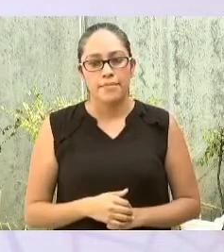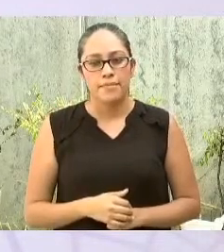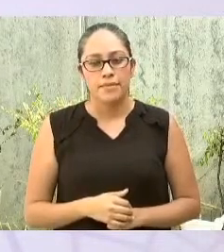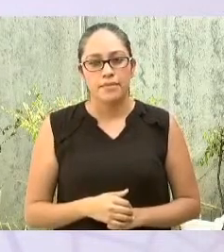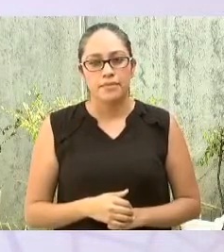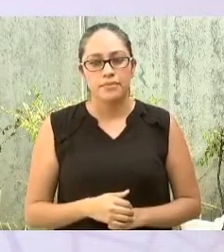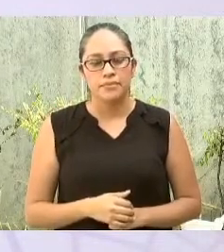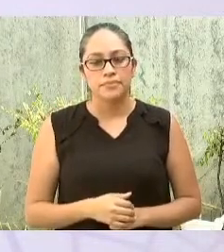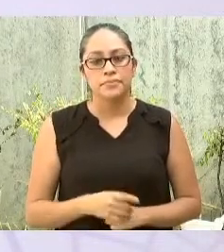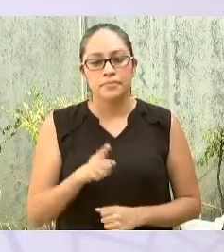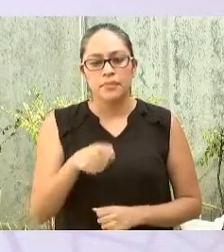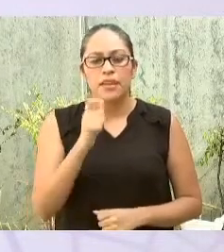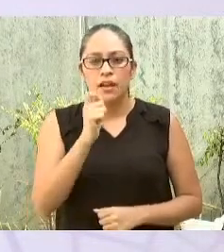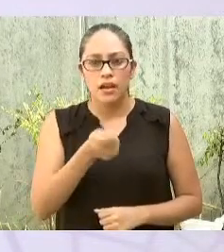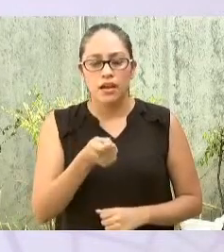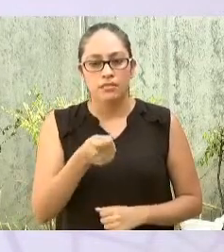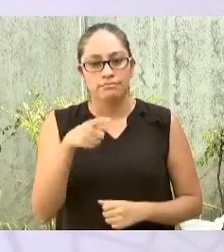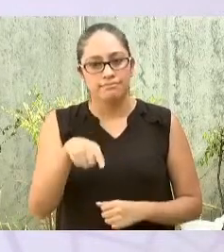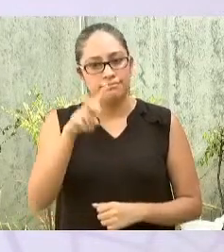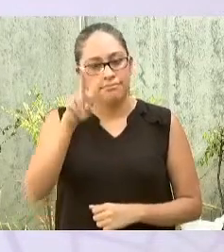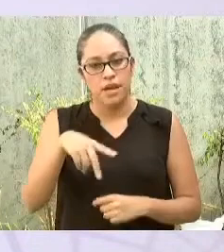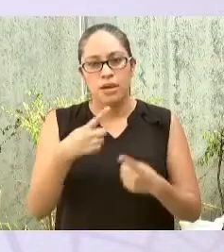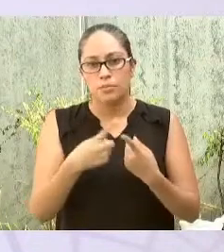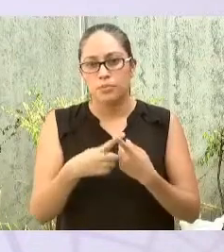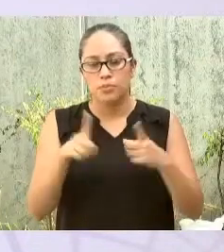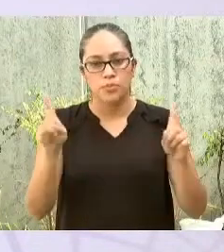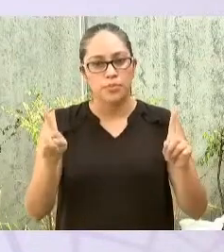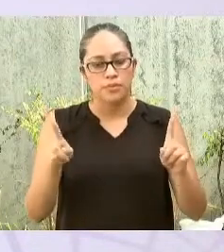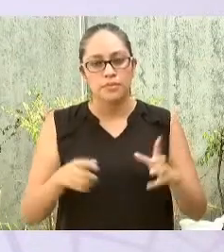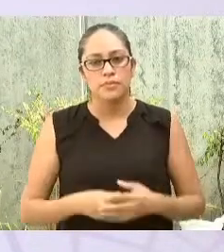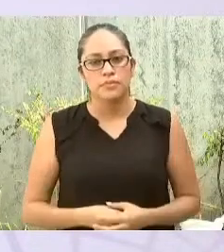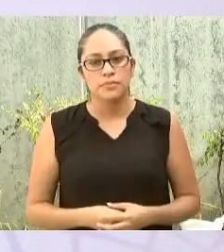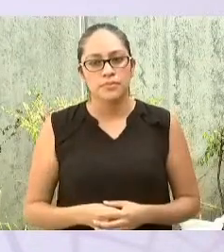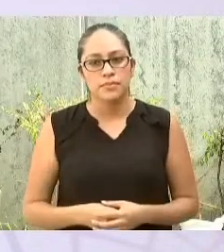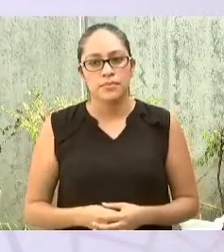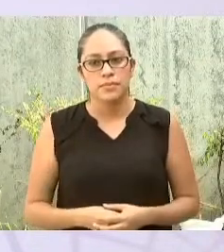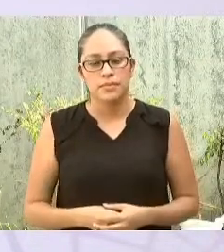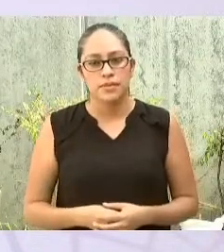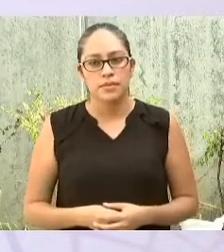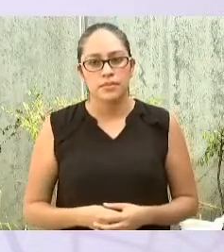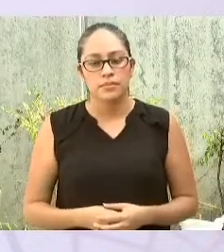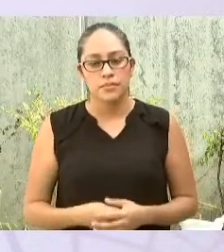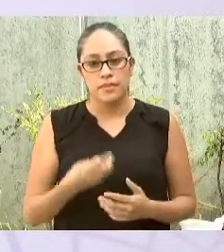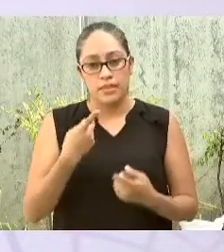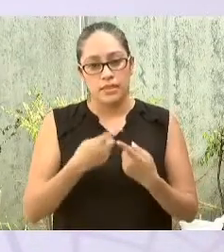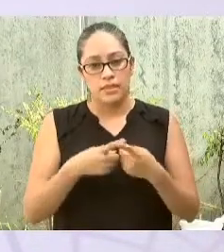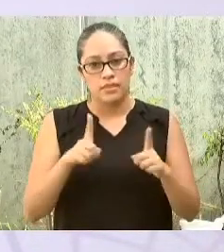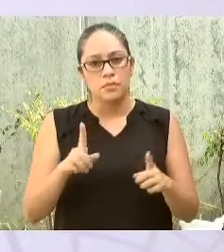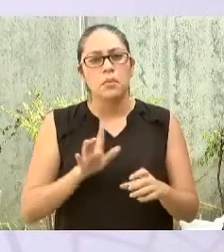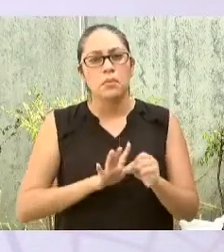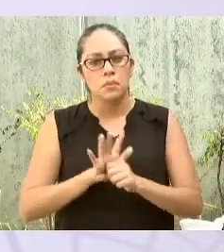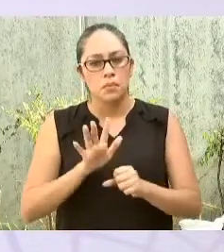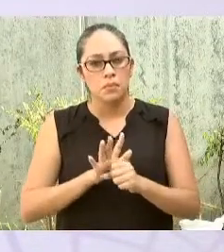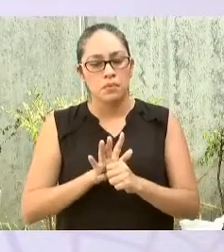algo completamente diferente a la antigua